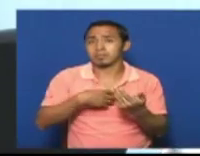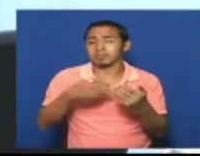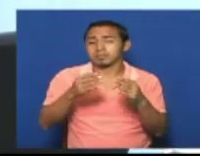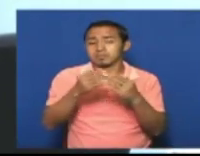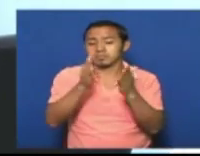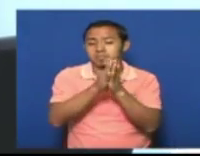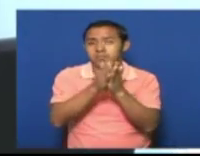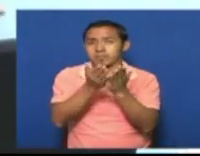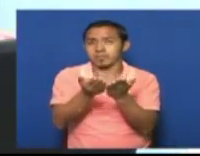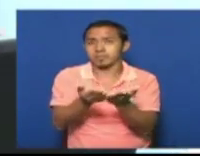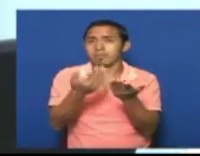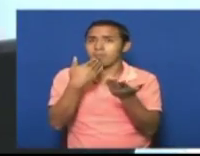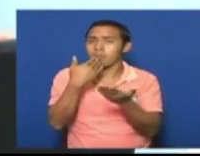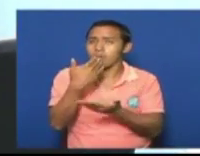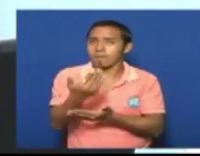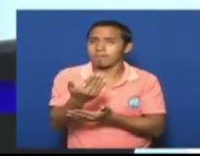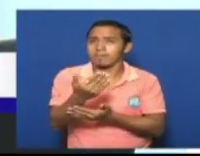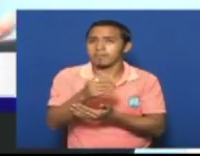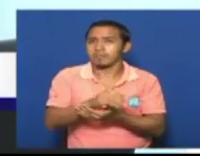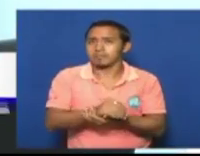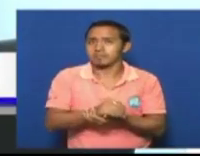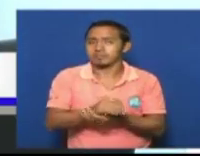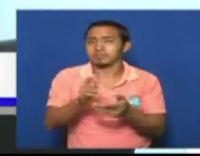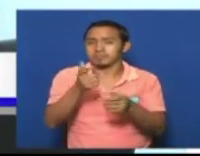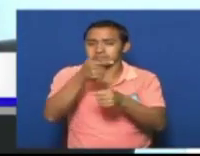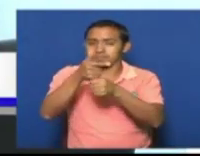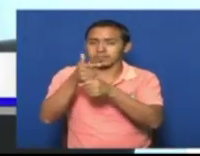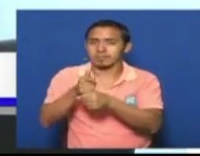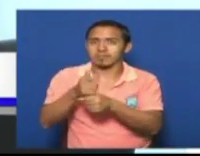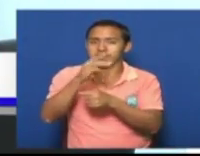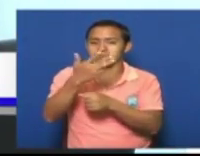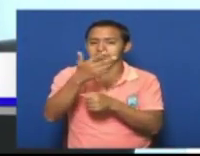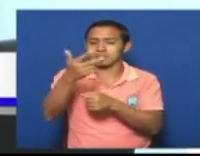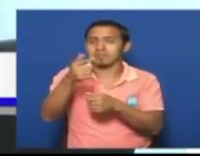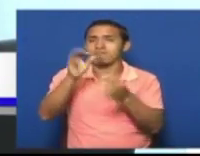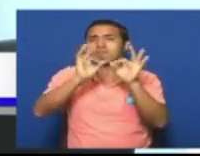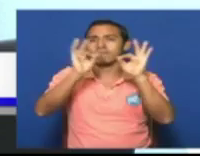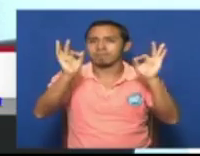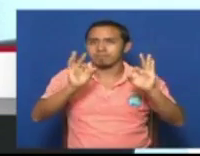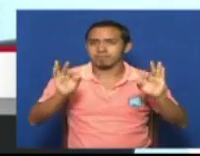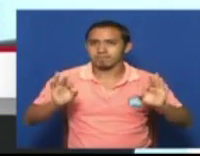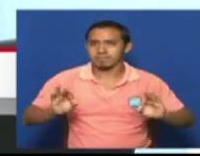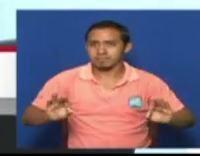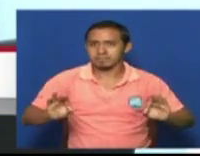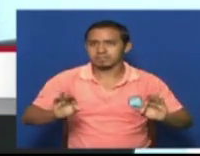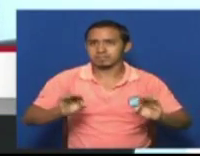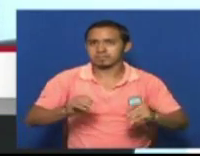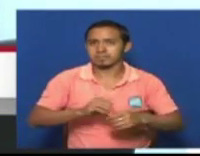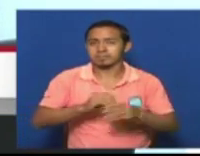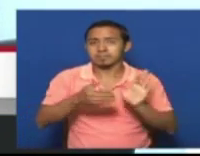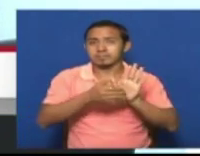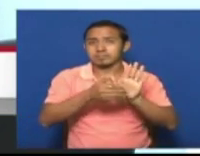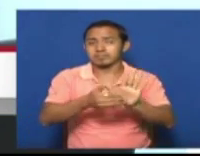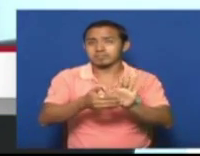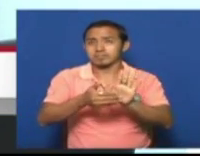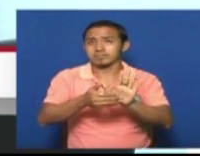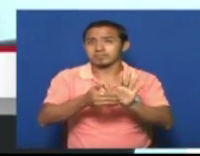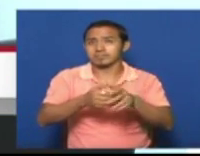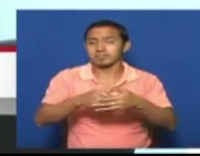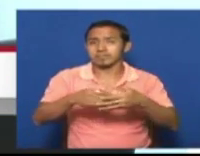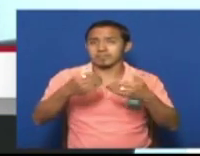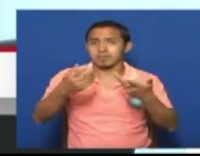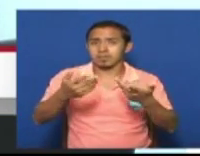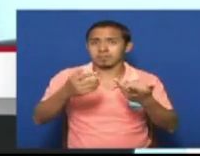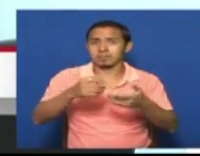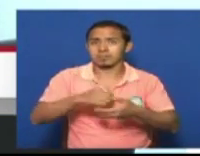tan ilustrativo y el del canal parlamentario también lo felicita a usted por la presentación y la edificación de